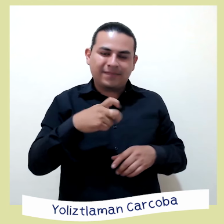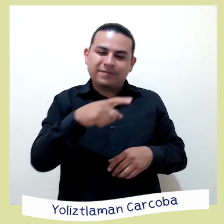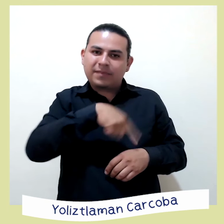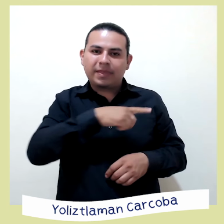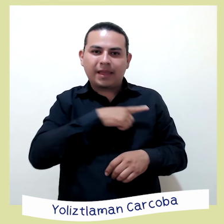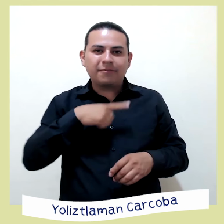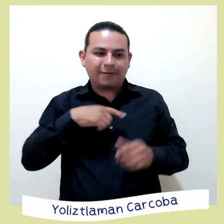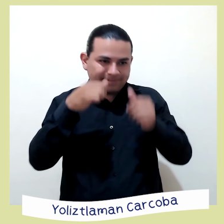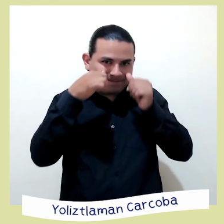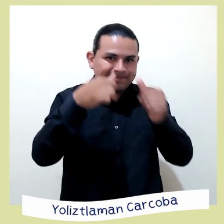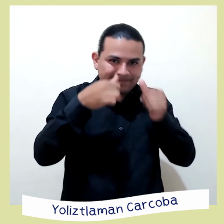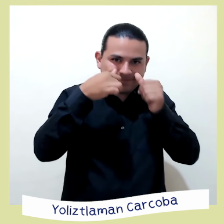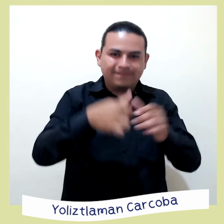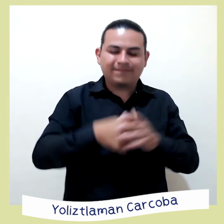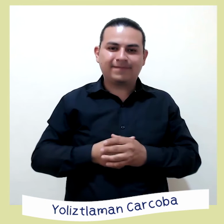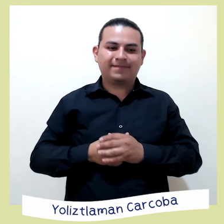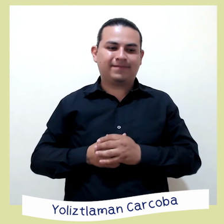declinar necesario